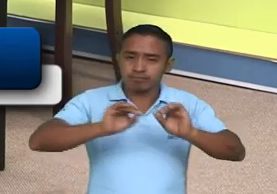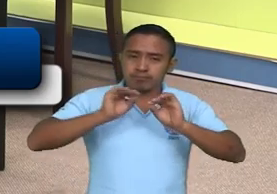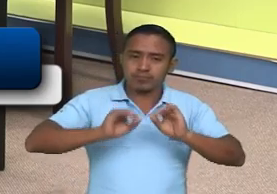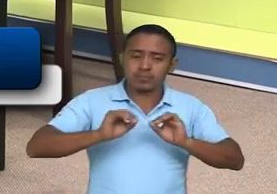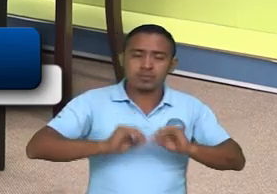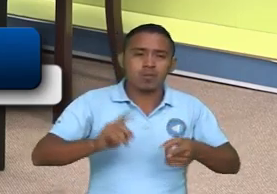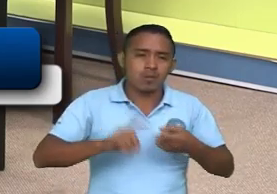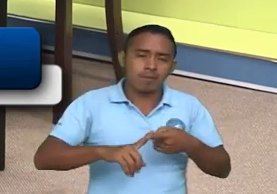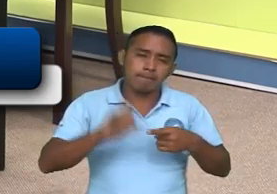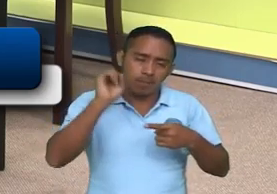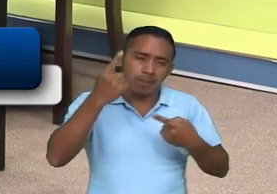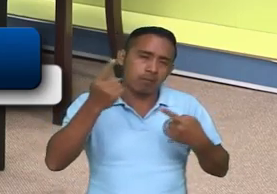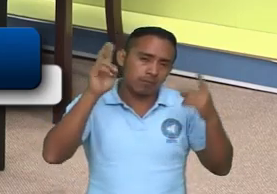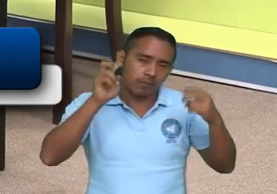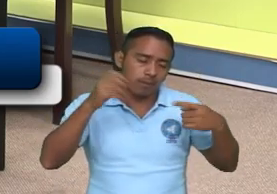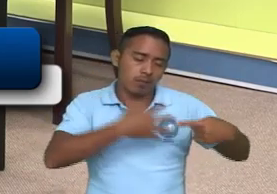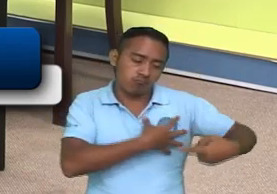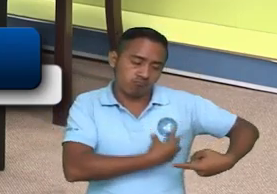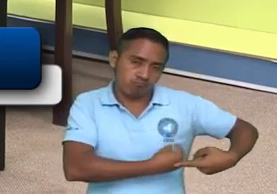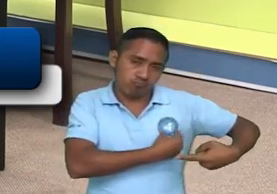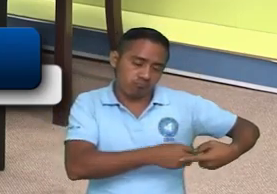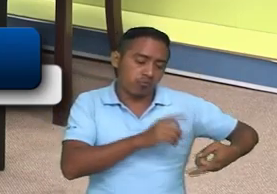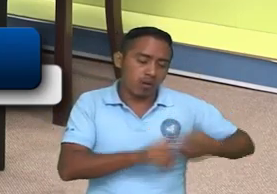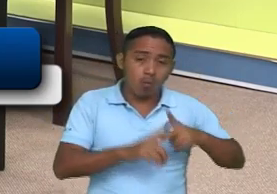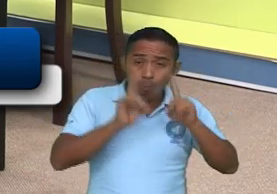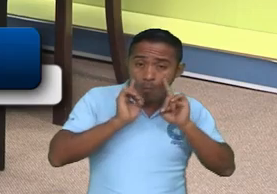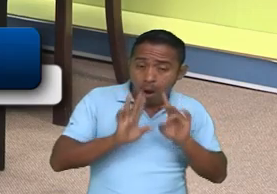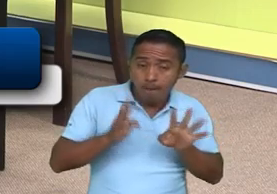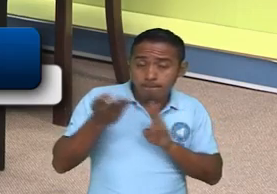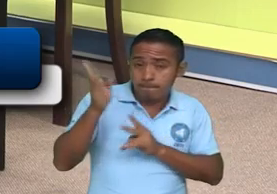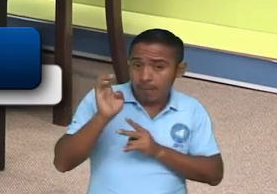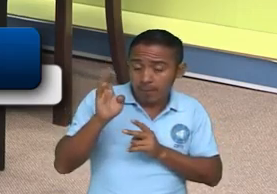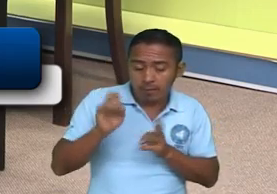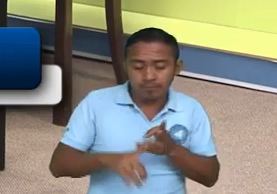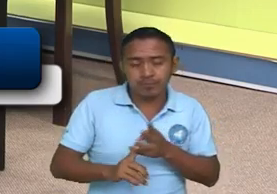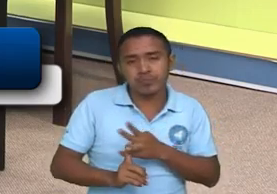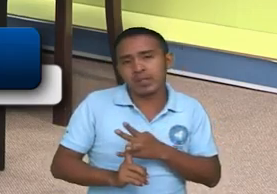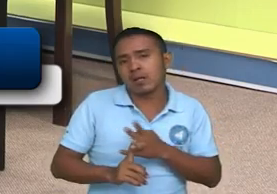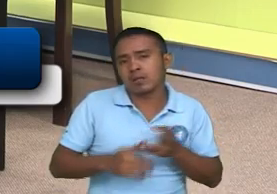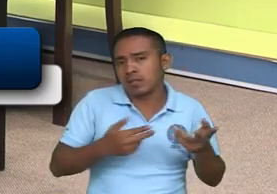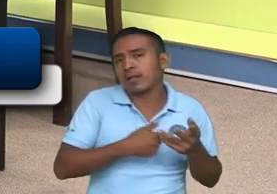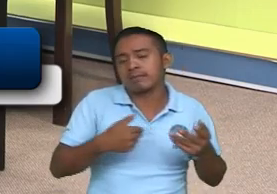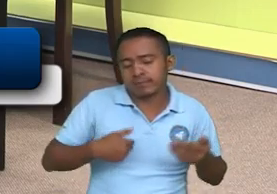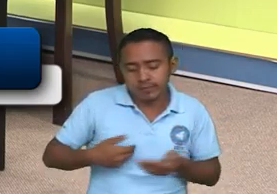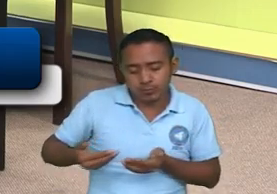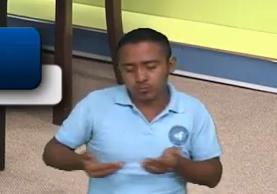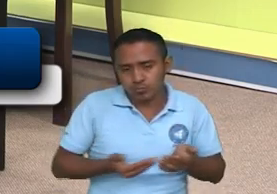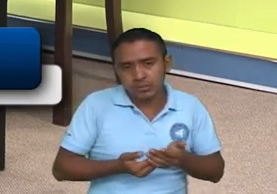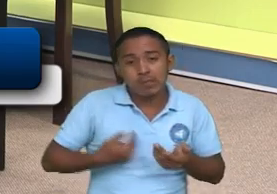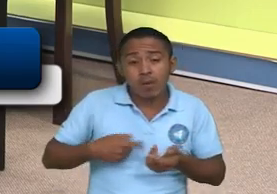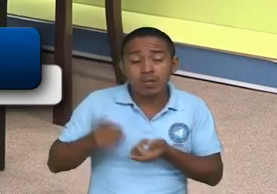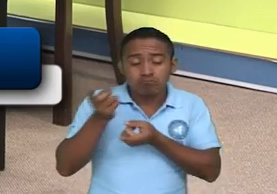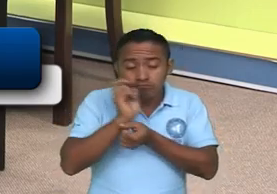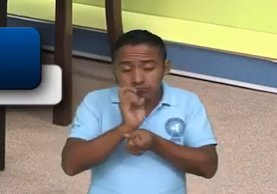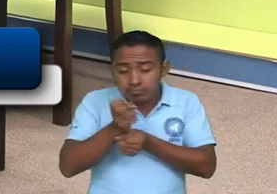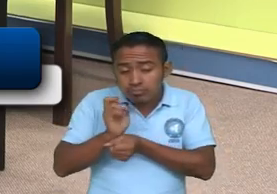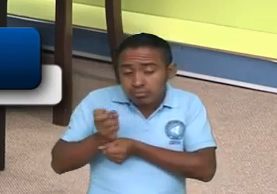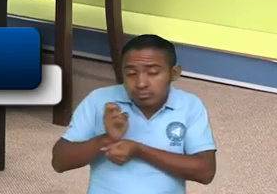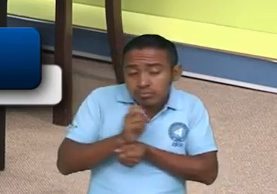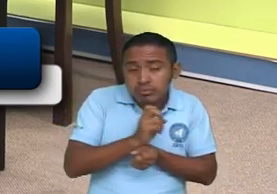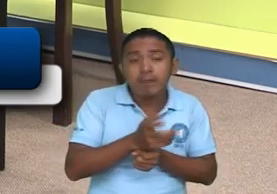primaria y la consejería que se hace a nivel de los hospitales. Siempre todas las mamás que tienen a sus hijos dentro de nuestras